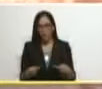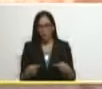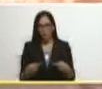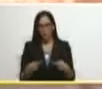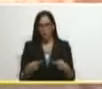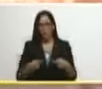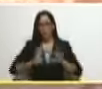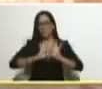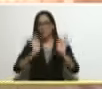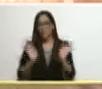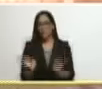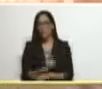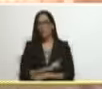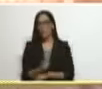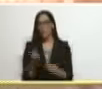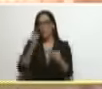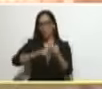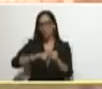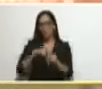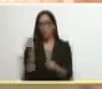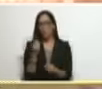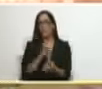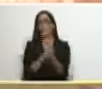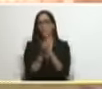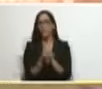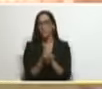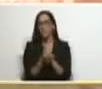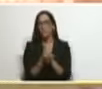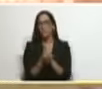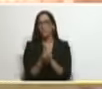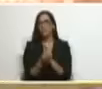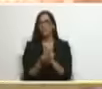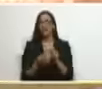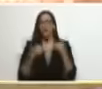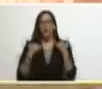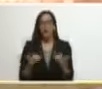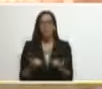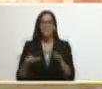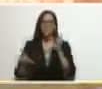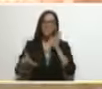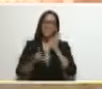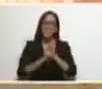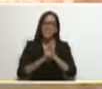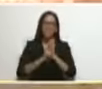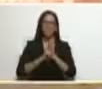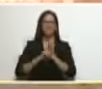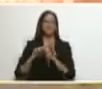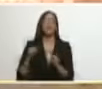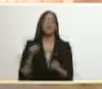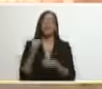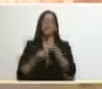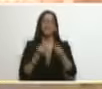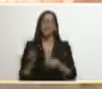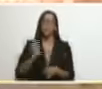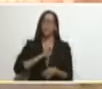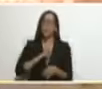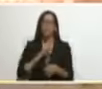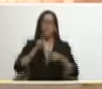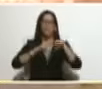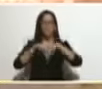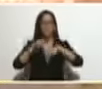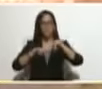carácter obligante, vinculante, como un referéndum, se convierte en ley de la República para formar parte de la